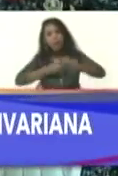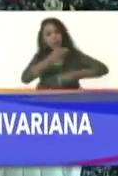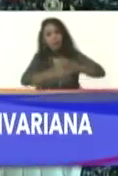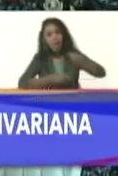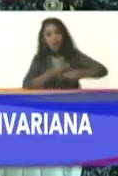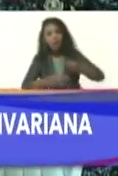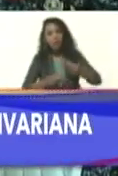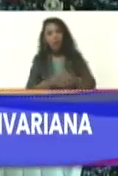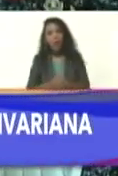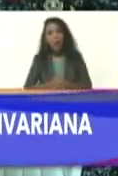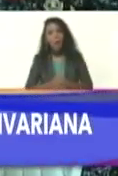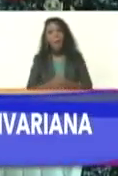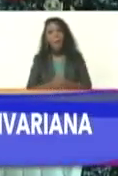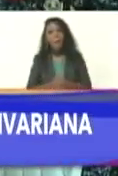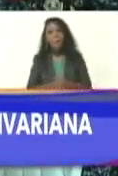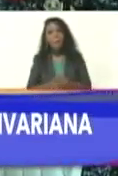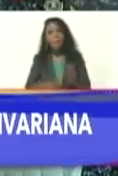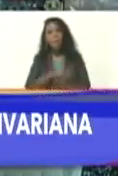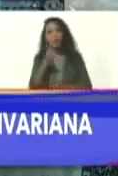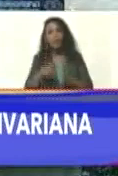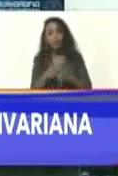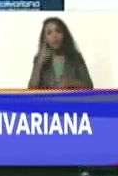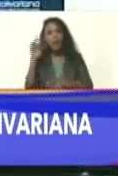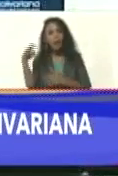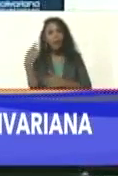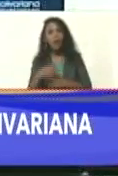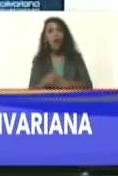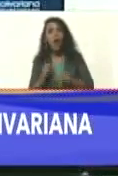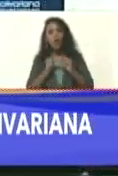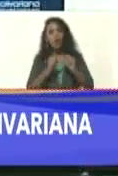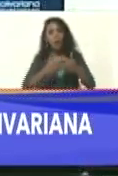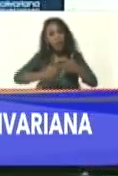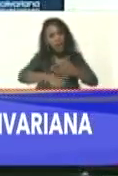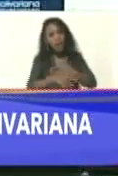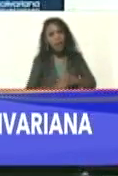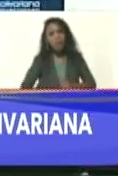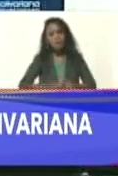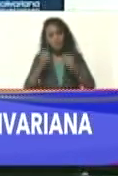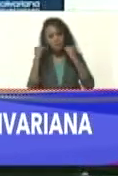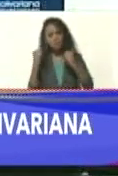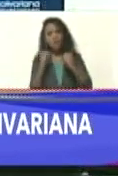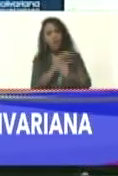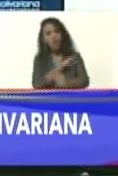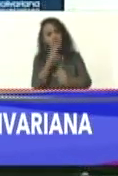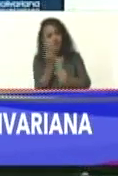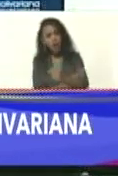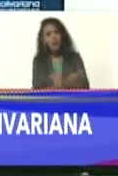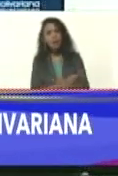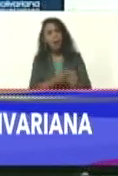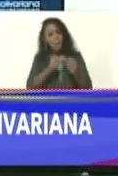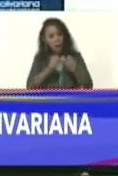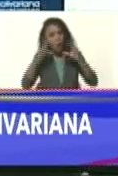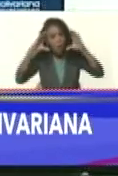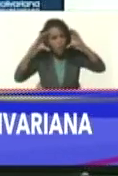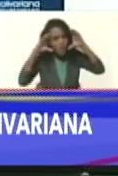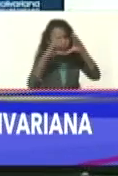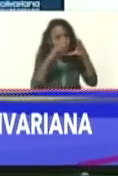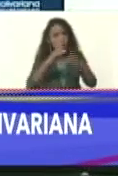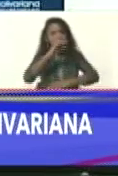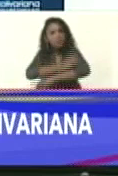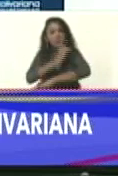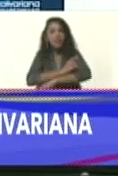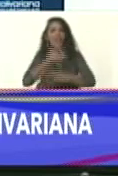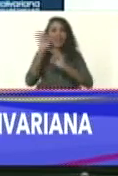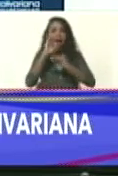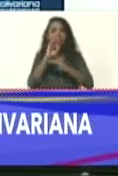Mayor General de la República, siga adelante con mucha fuerza, con mucha dedicación, disciplina, sin bajar la